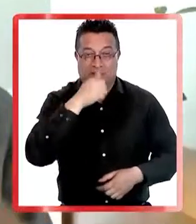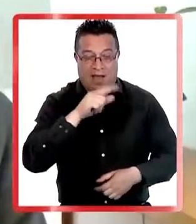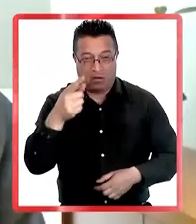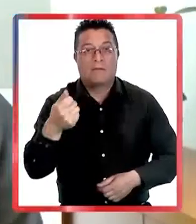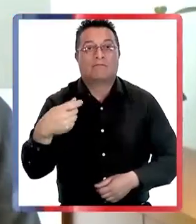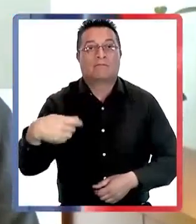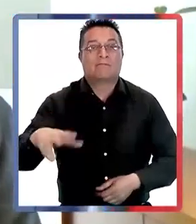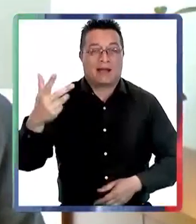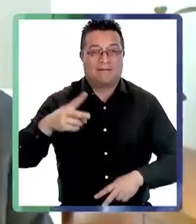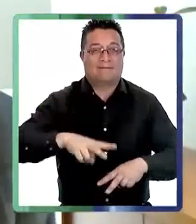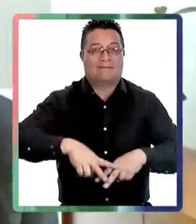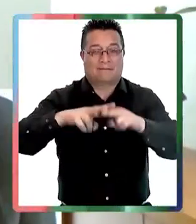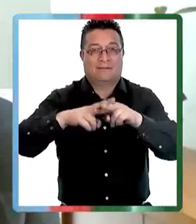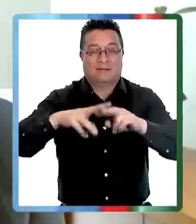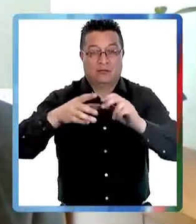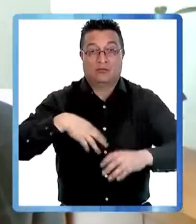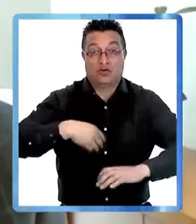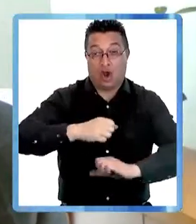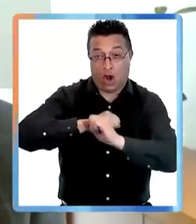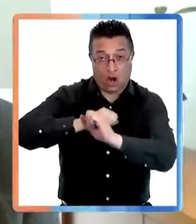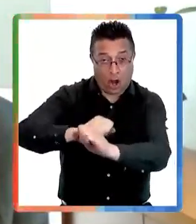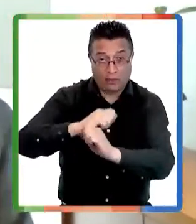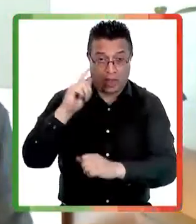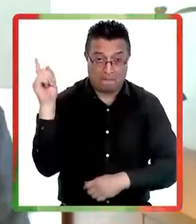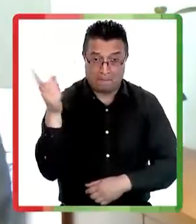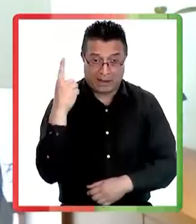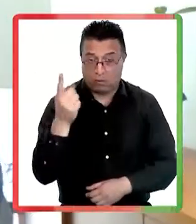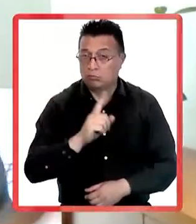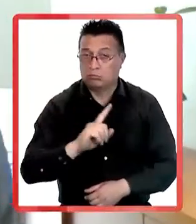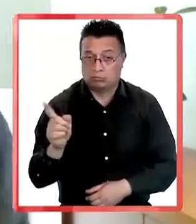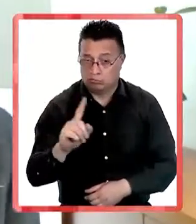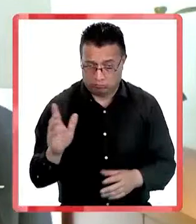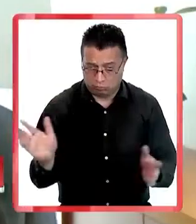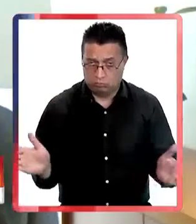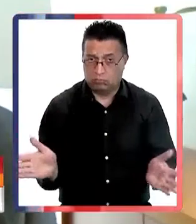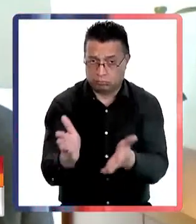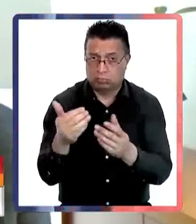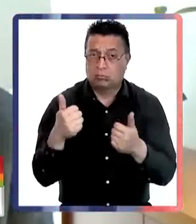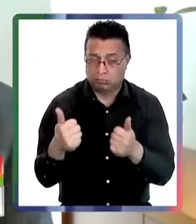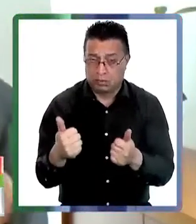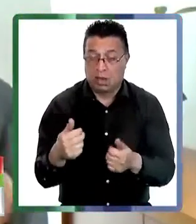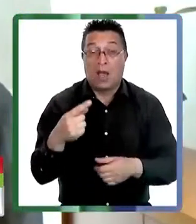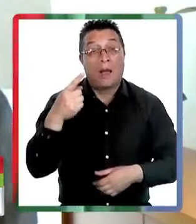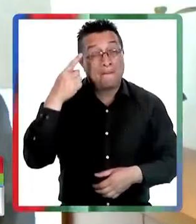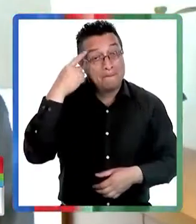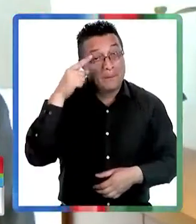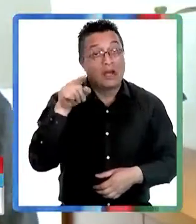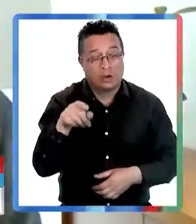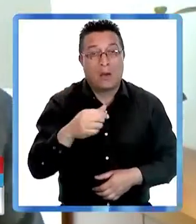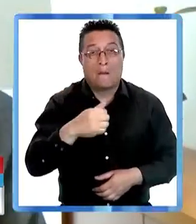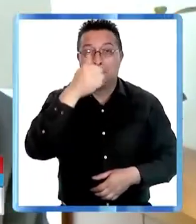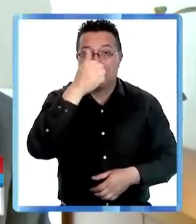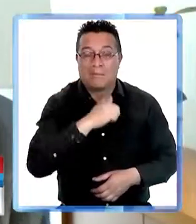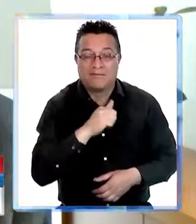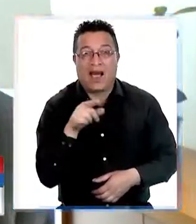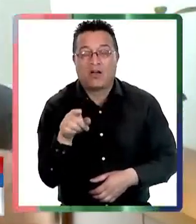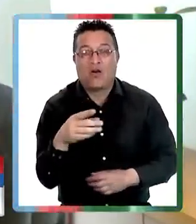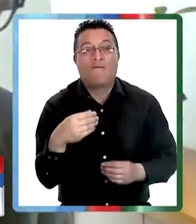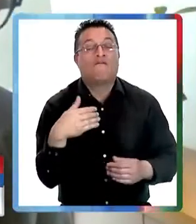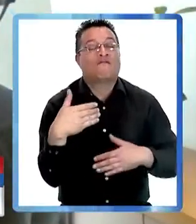agreguen valor. No estamos contra la participación de los privados, por el contrario. pero queremos que sean